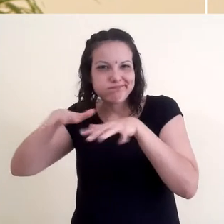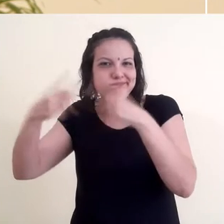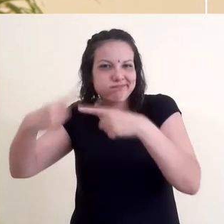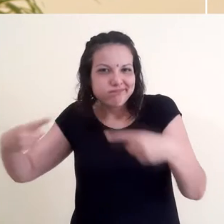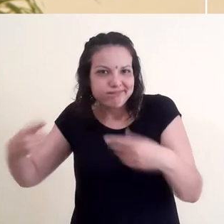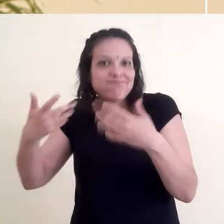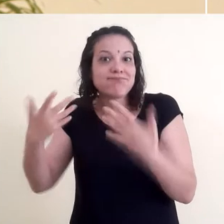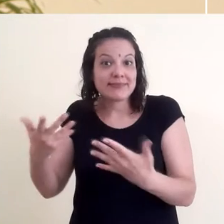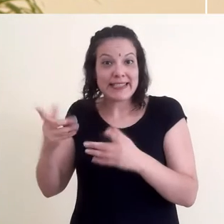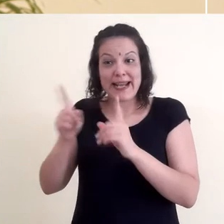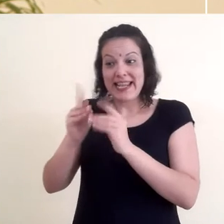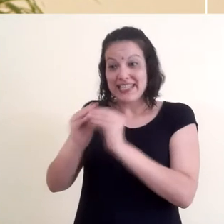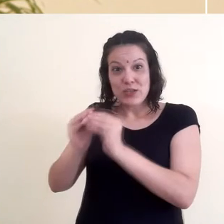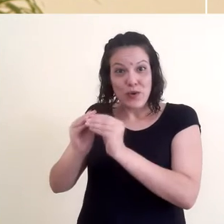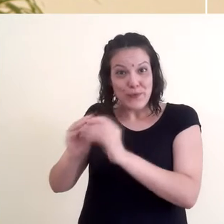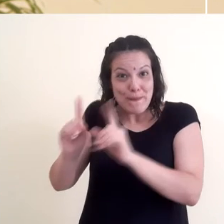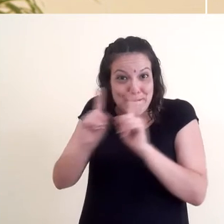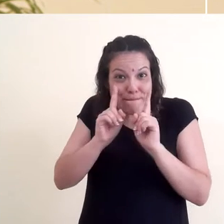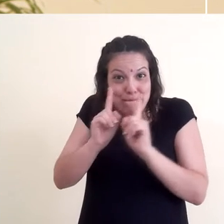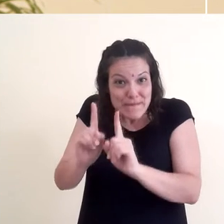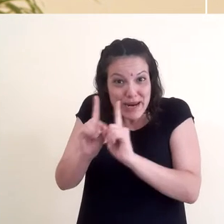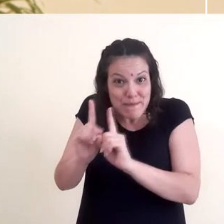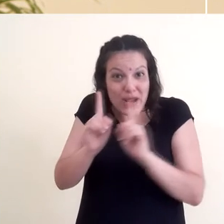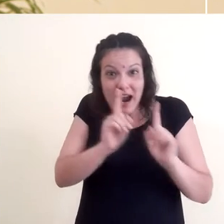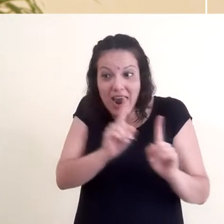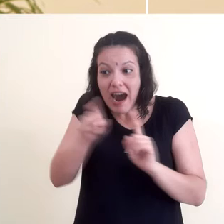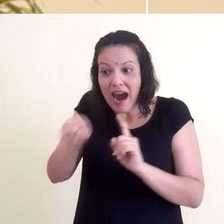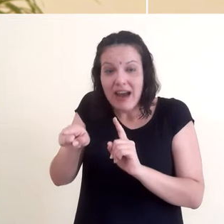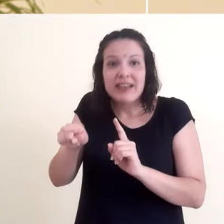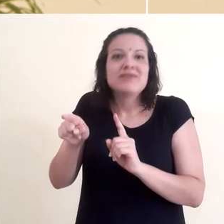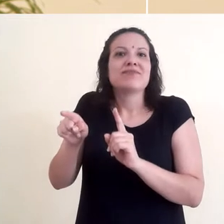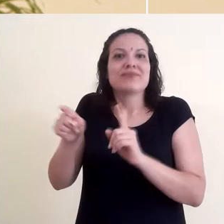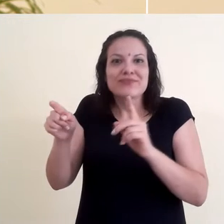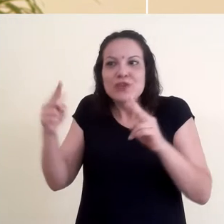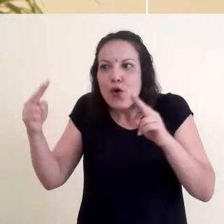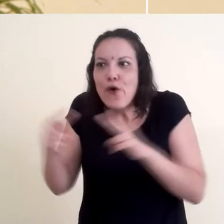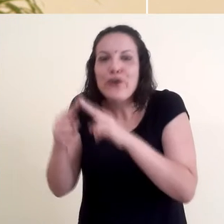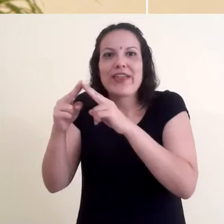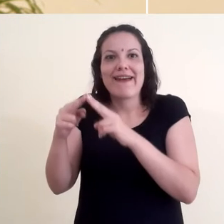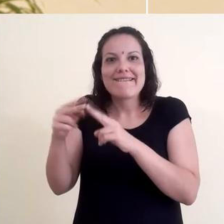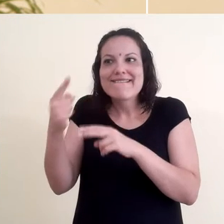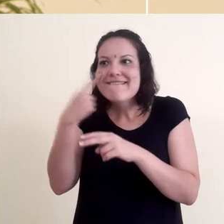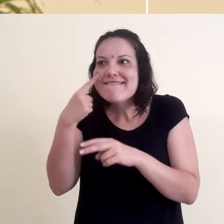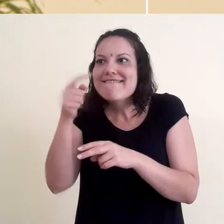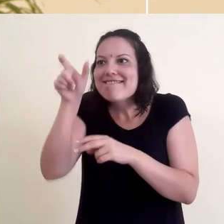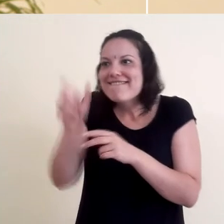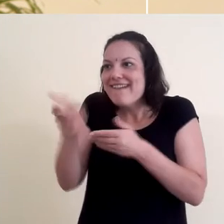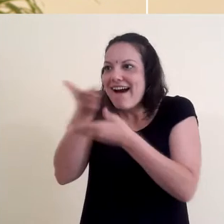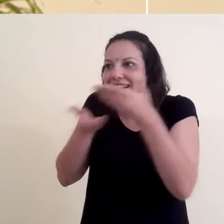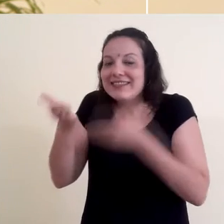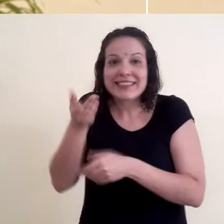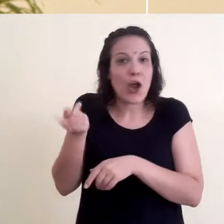Esa misma situación de recuperar la posibilidad de encontrarse y de reconocerse para otros